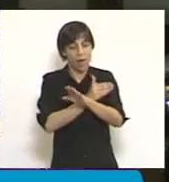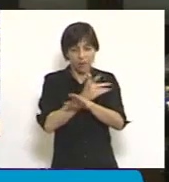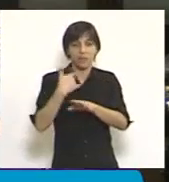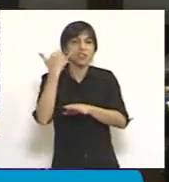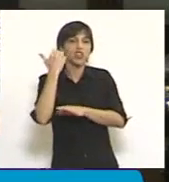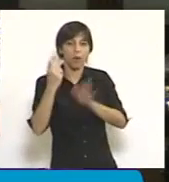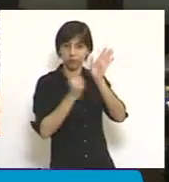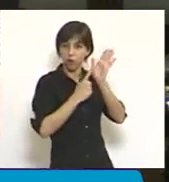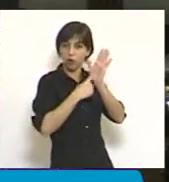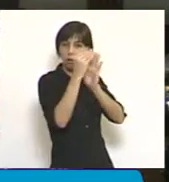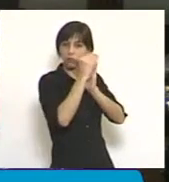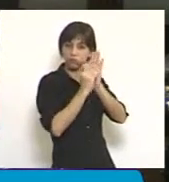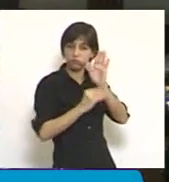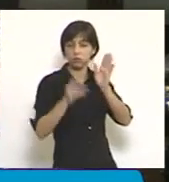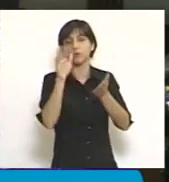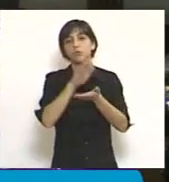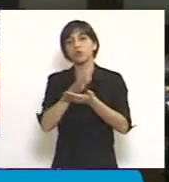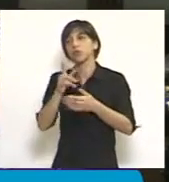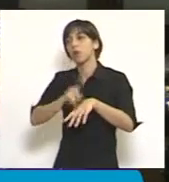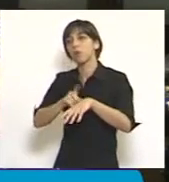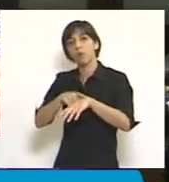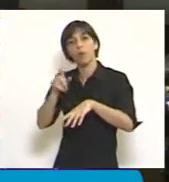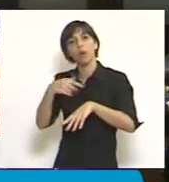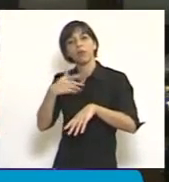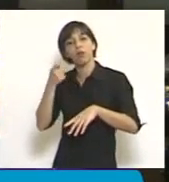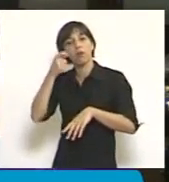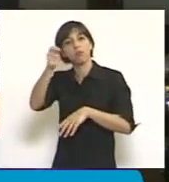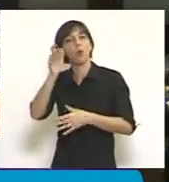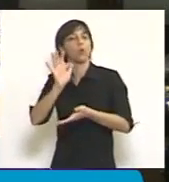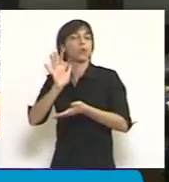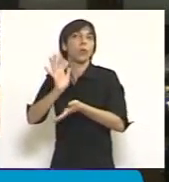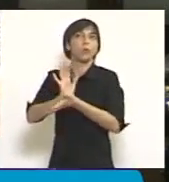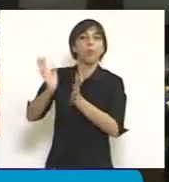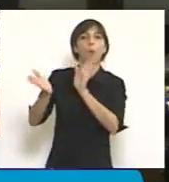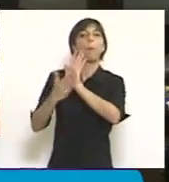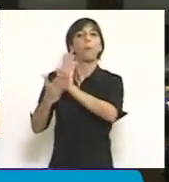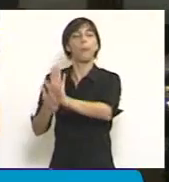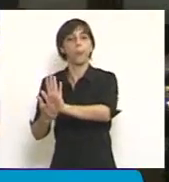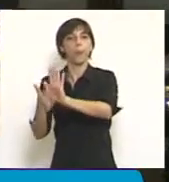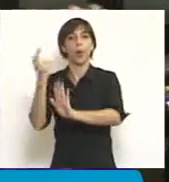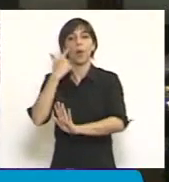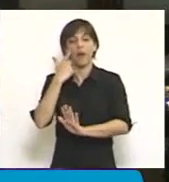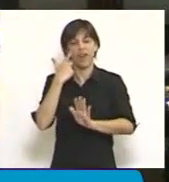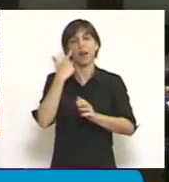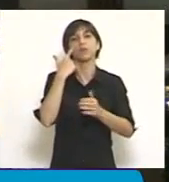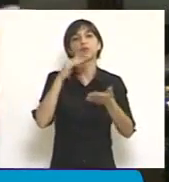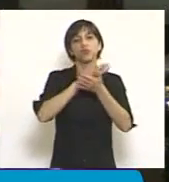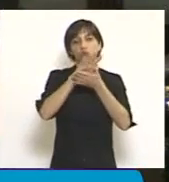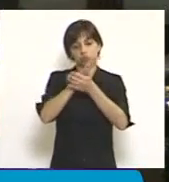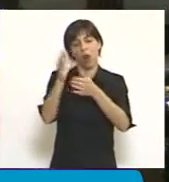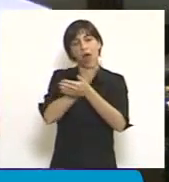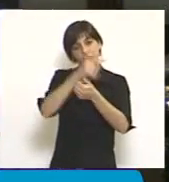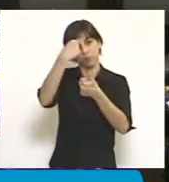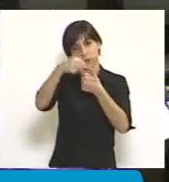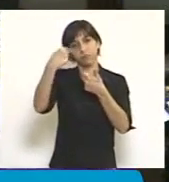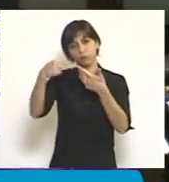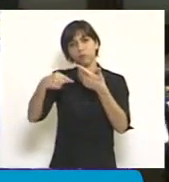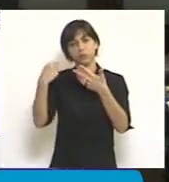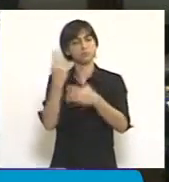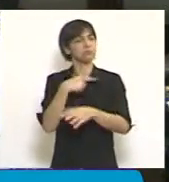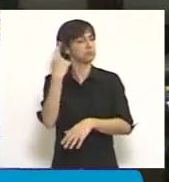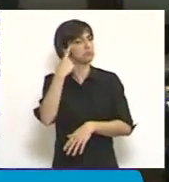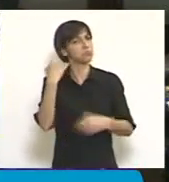la posibilidad de la extinción de la acción por el criterio de oportunidad que se ha sancionado en el Código, por la conciliación